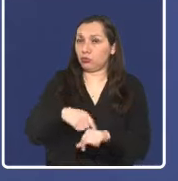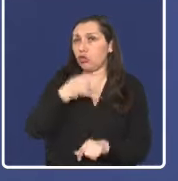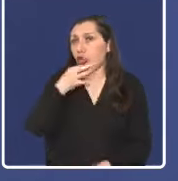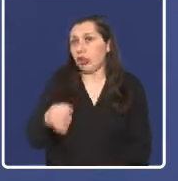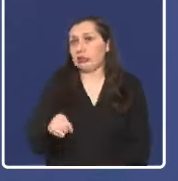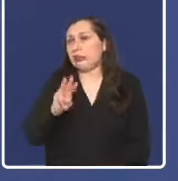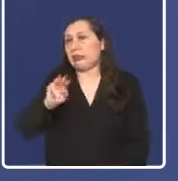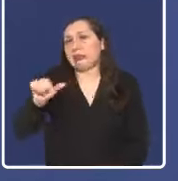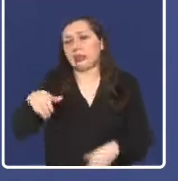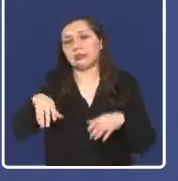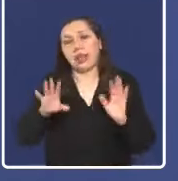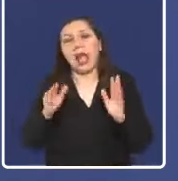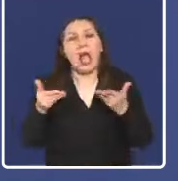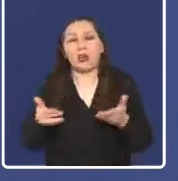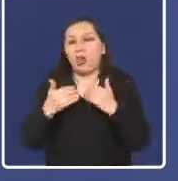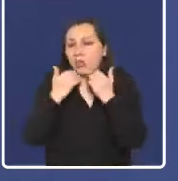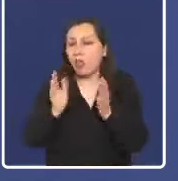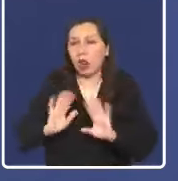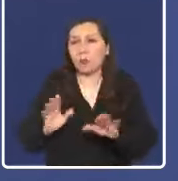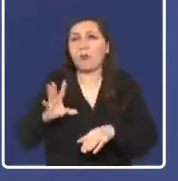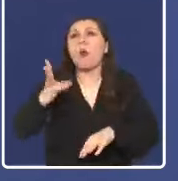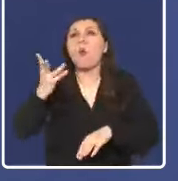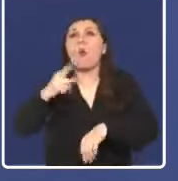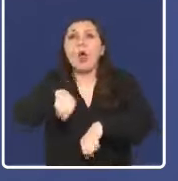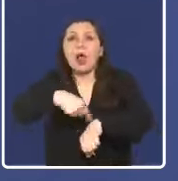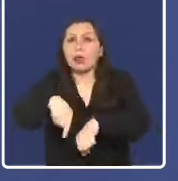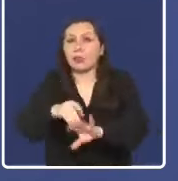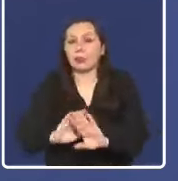diría, 36, pero eso a estas alturas da lo mismo.